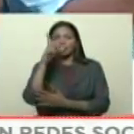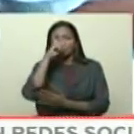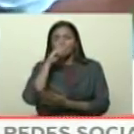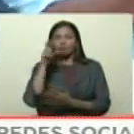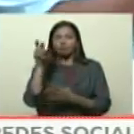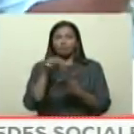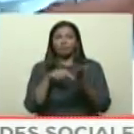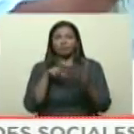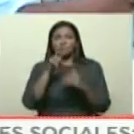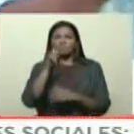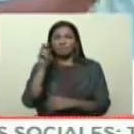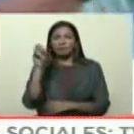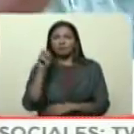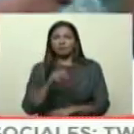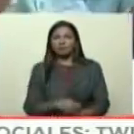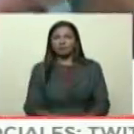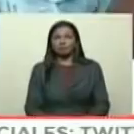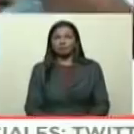2020.